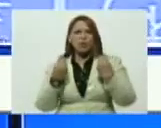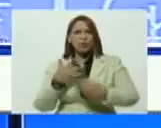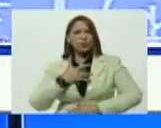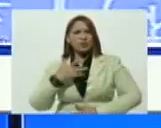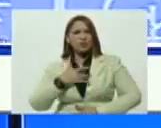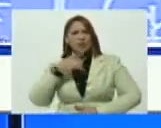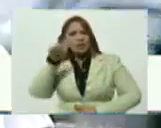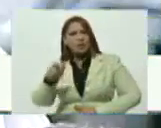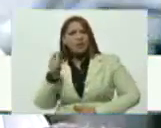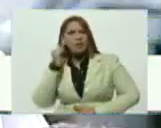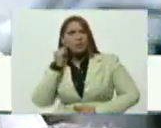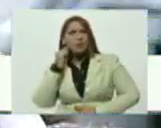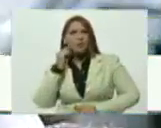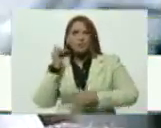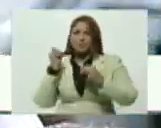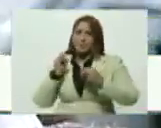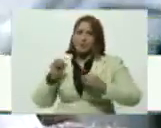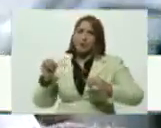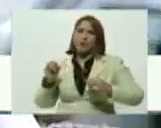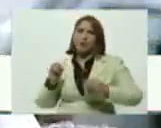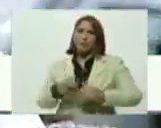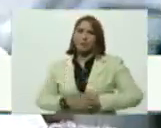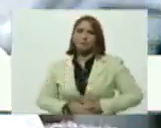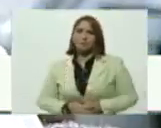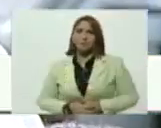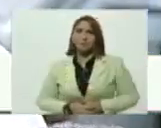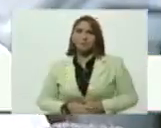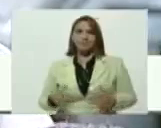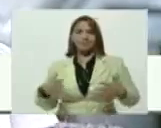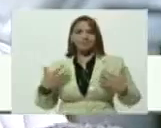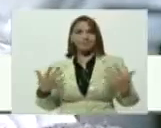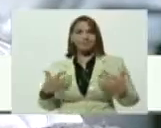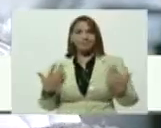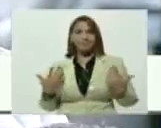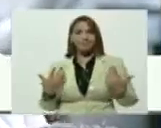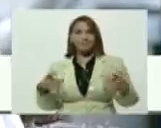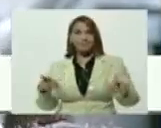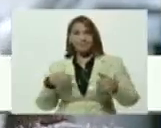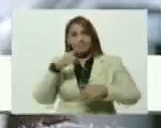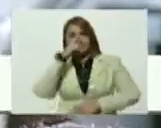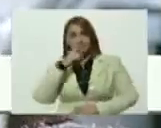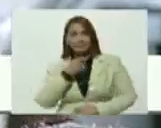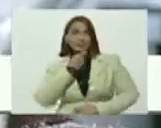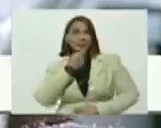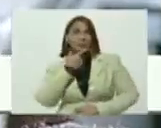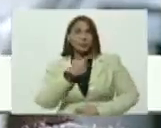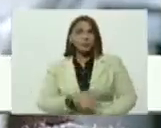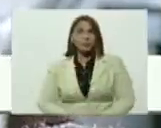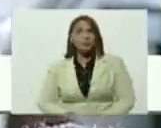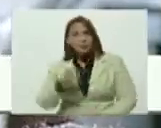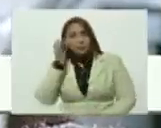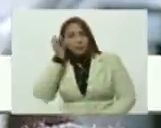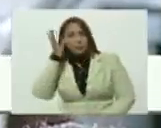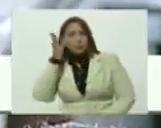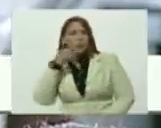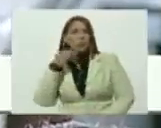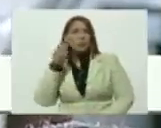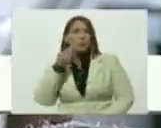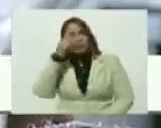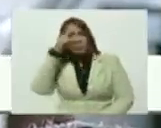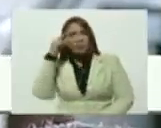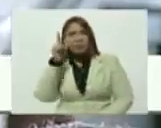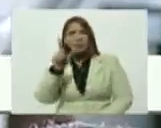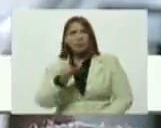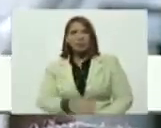Joana? Feliz, presidente, contenta. En este aniversario hermoso de la creación de la juventud del